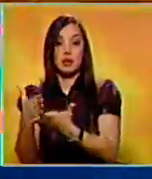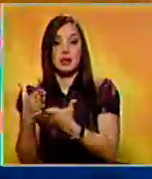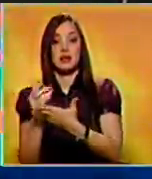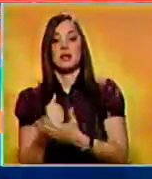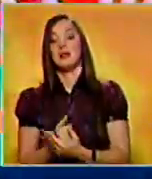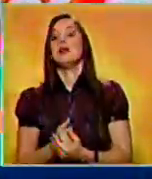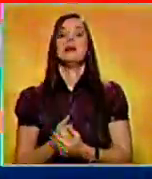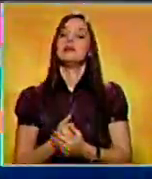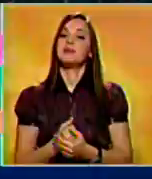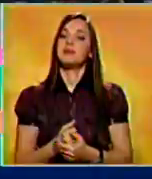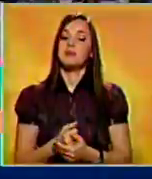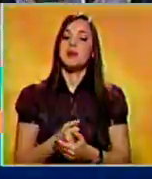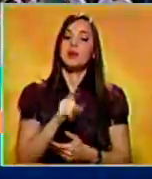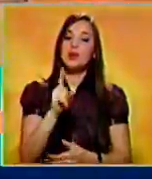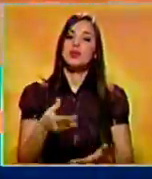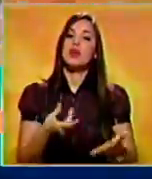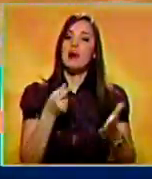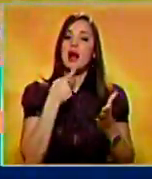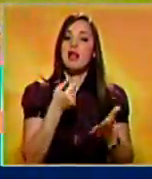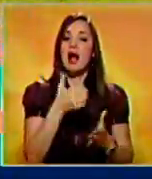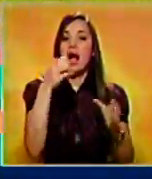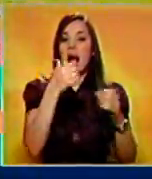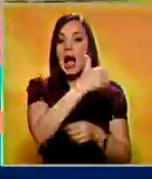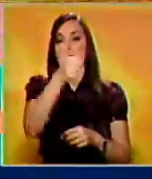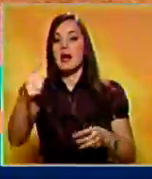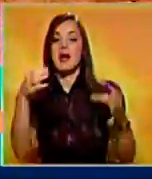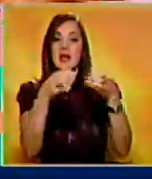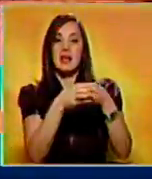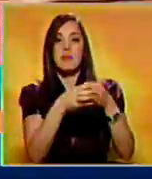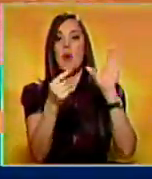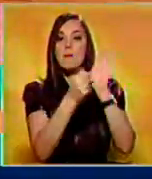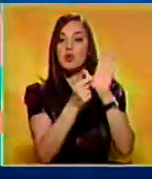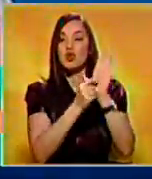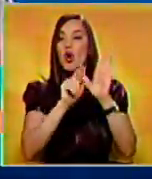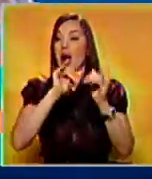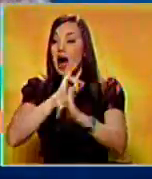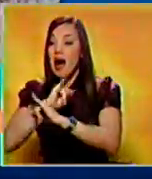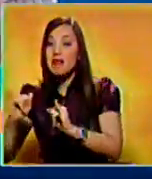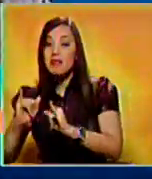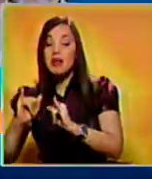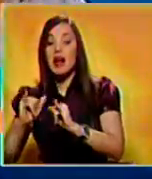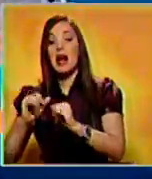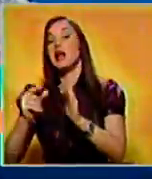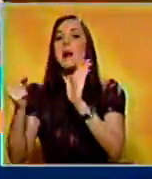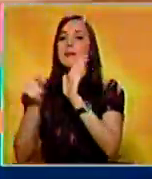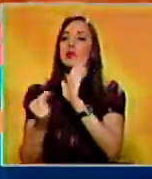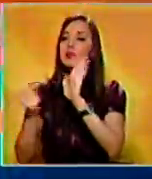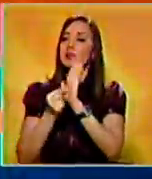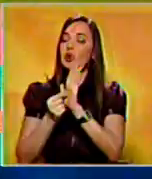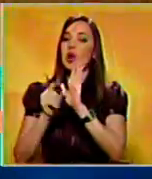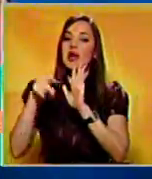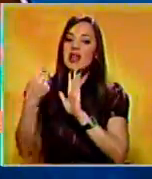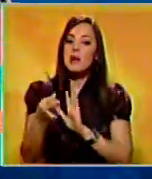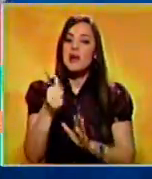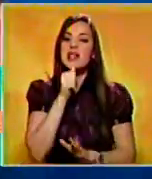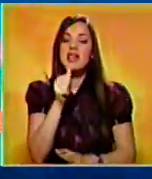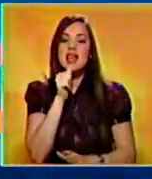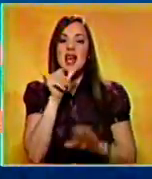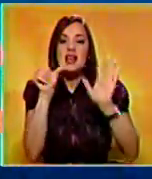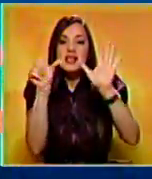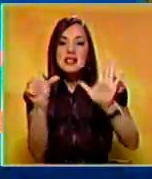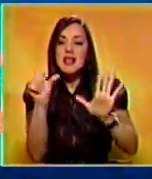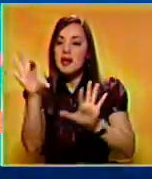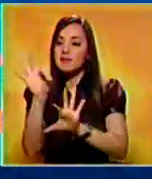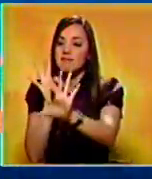vueltas otorgarán una cantidad de puntos a cada equipo, que al final se sumarán para determinar a los 6 clasificados a la postemporada.